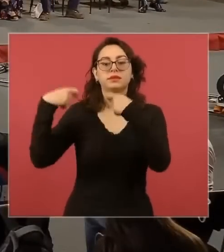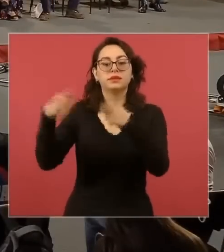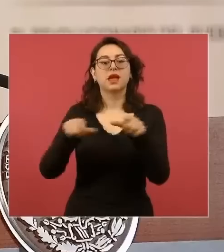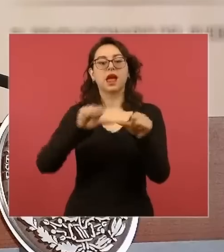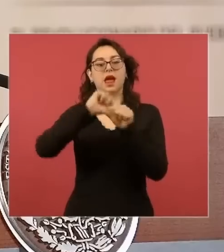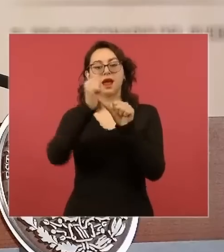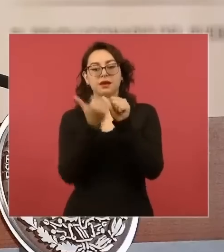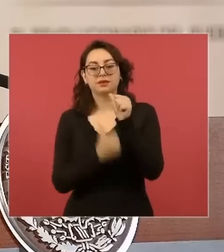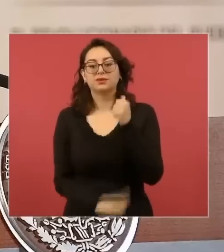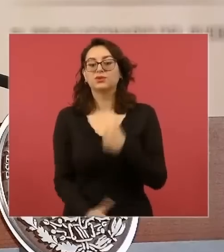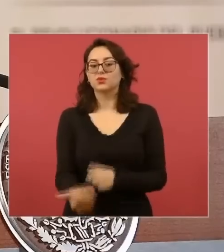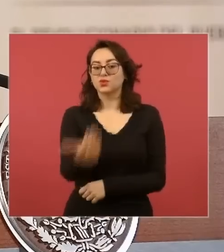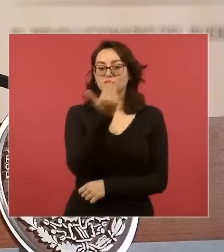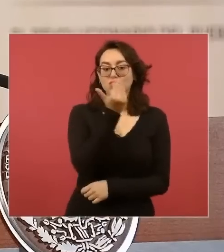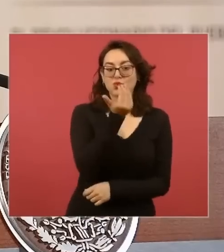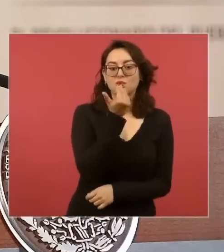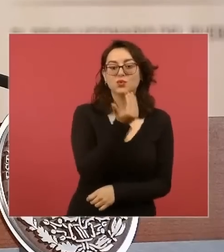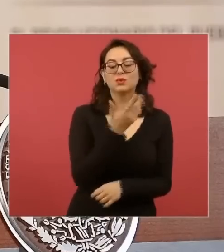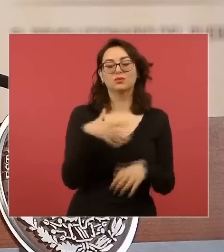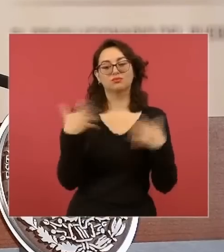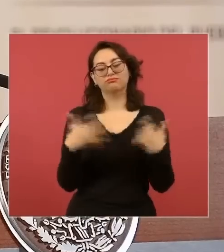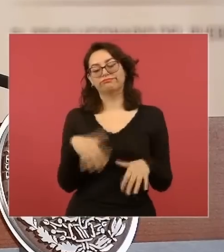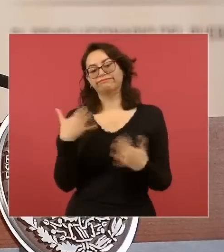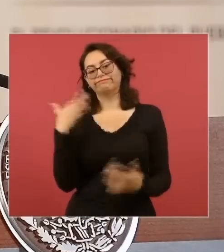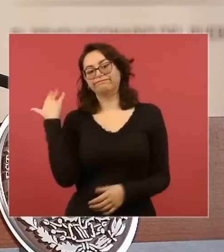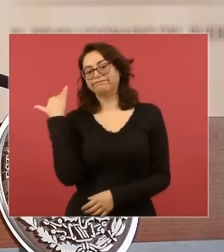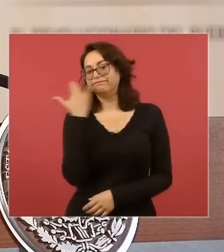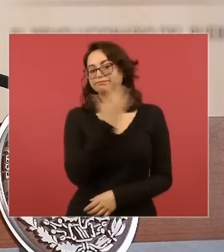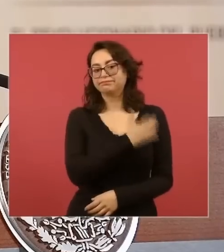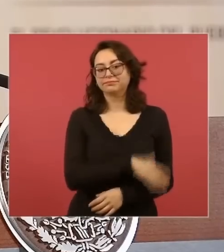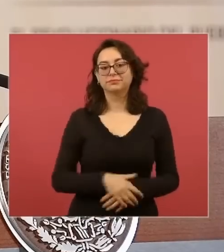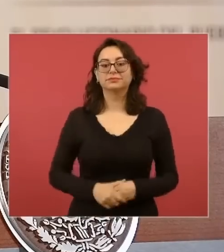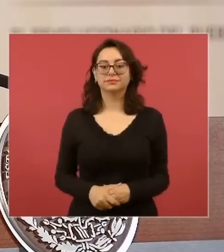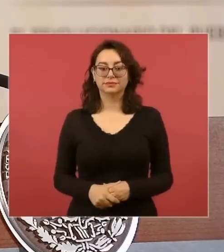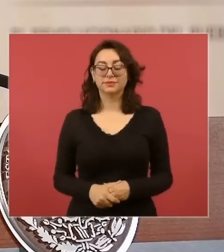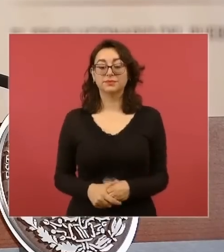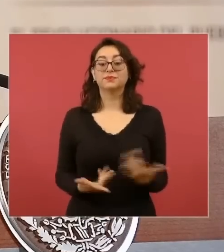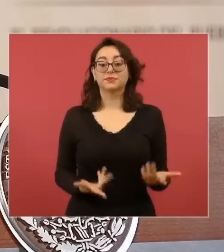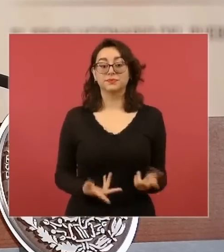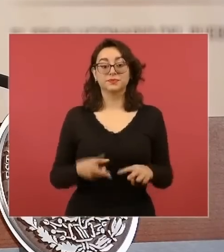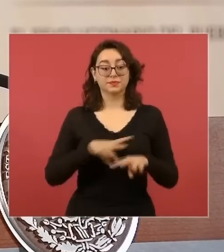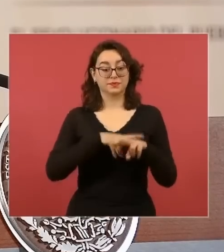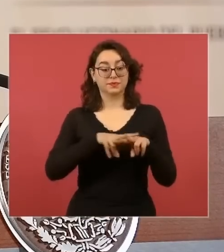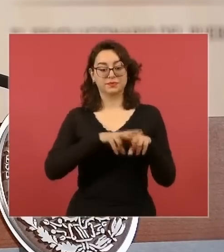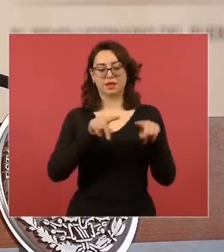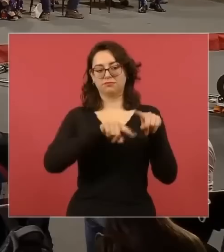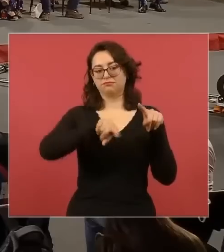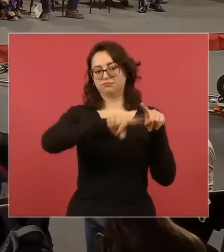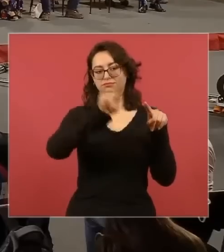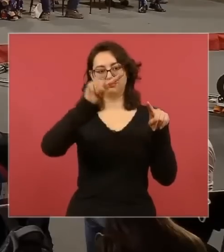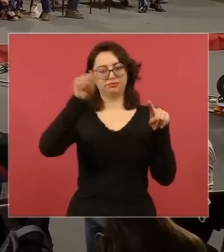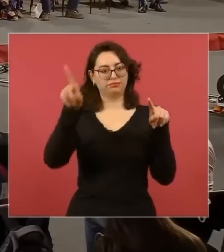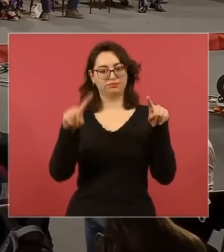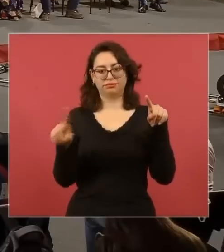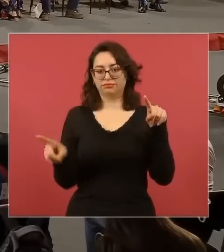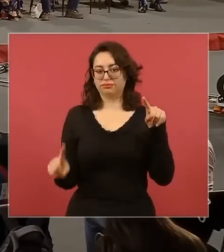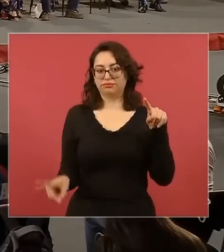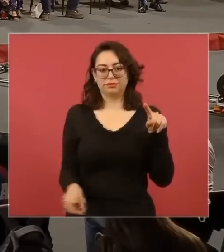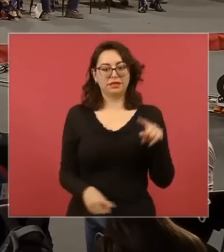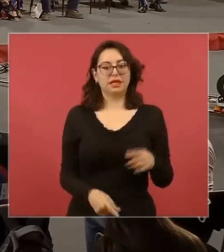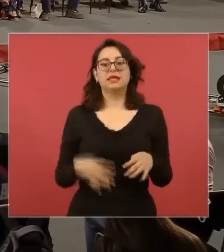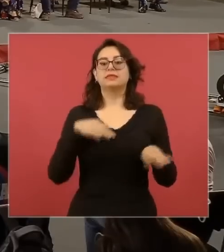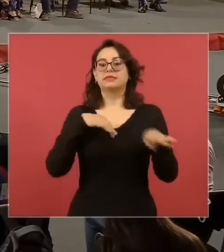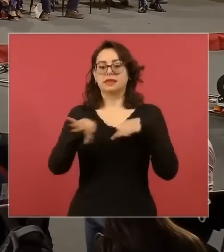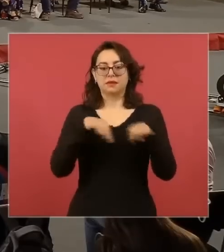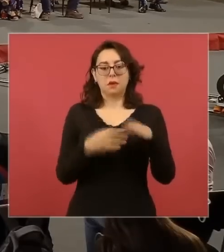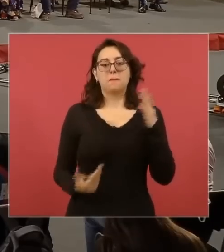la gastronomía que tiene inigualables sabores. Al igual que en toda la ruta, siguen los trabajos incluso con tres turnos